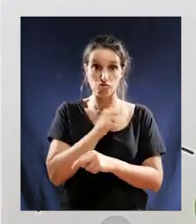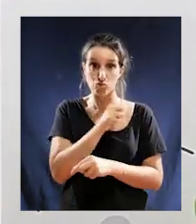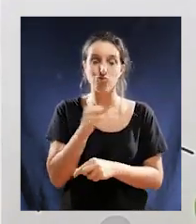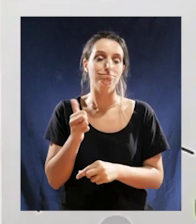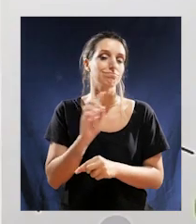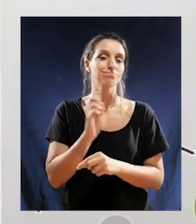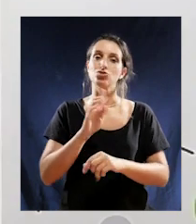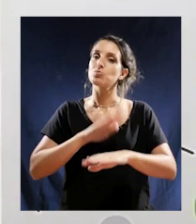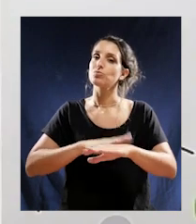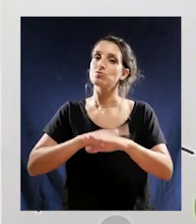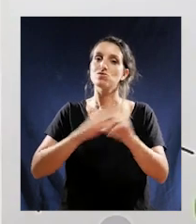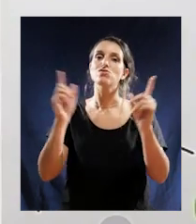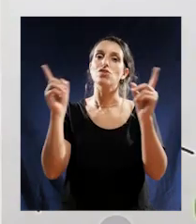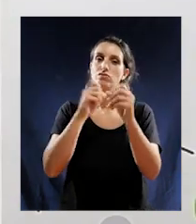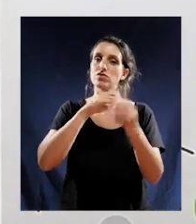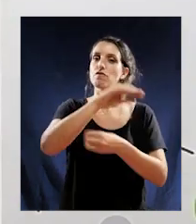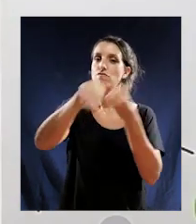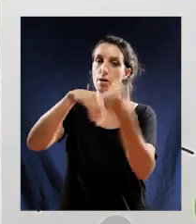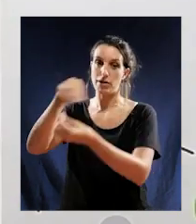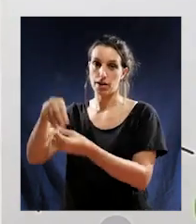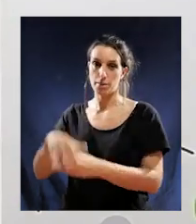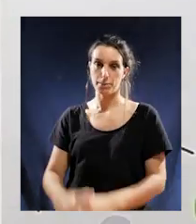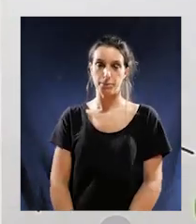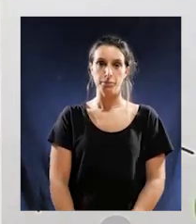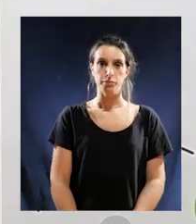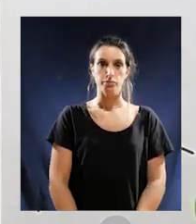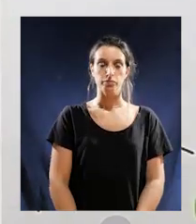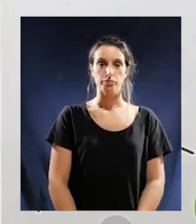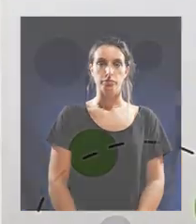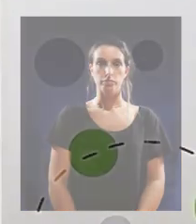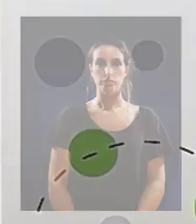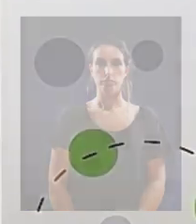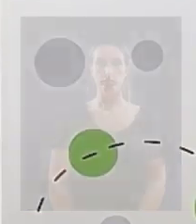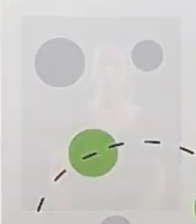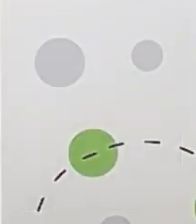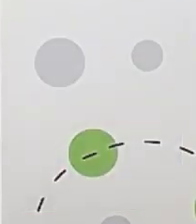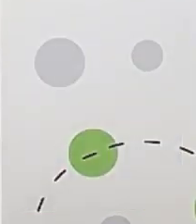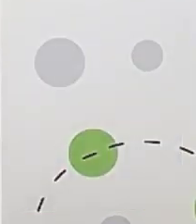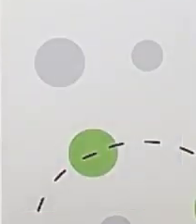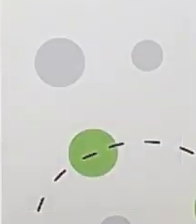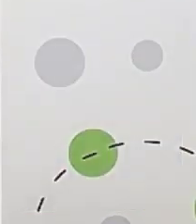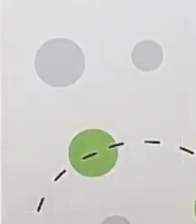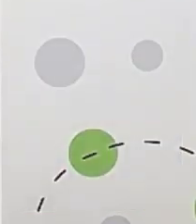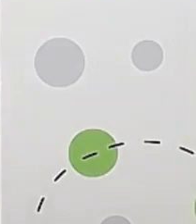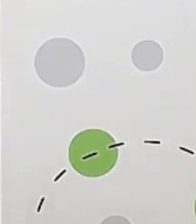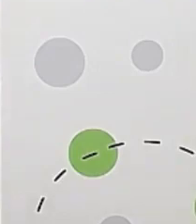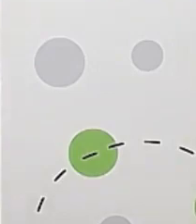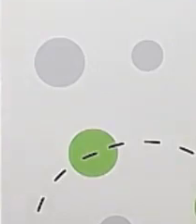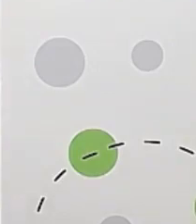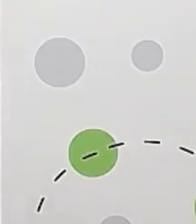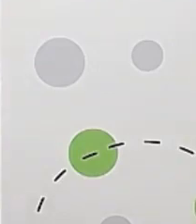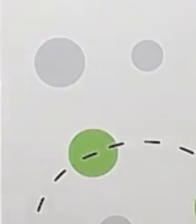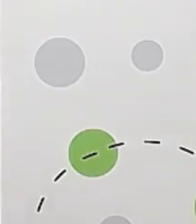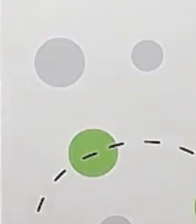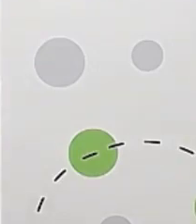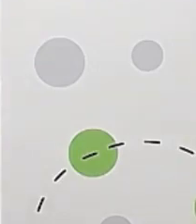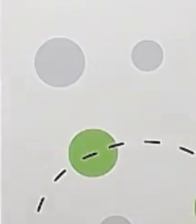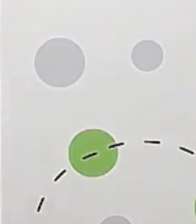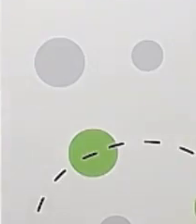asistiendo a un tiempo difícil para para muchos y para muchas familias um